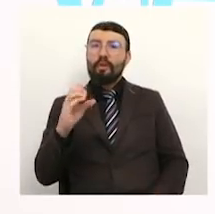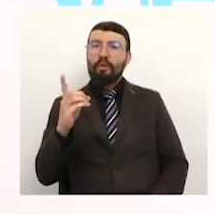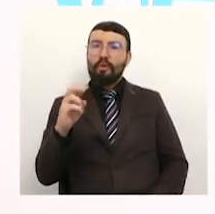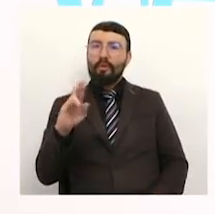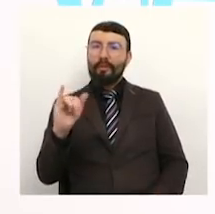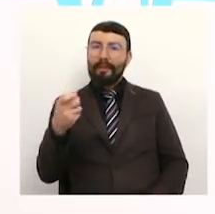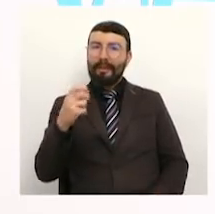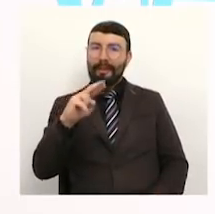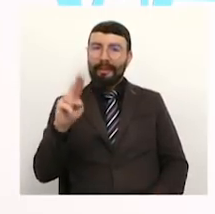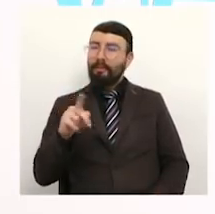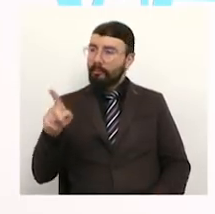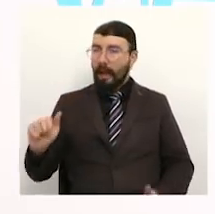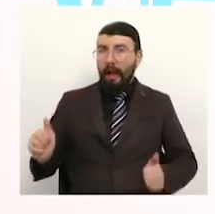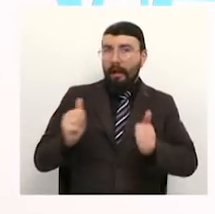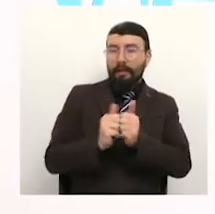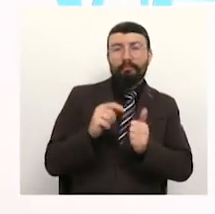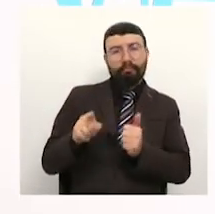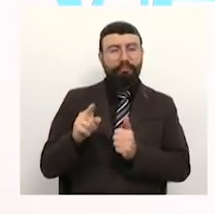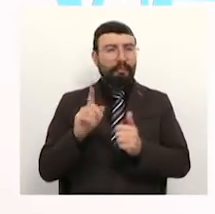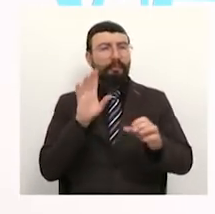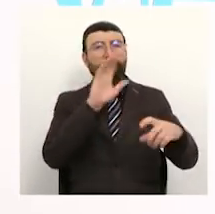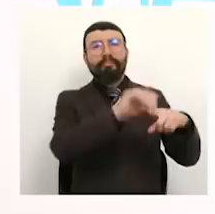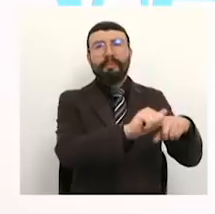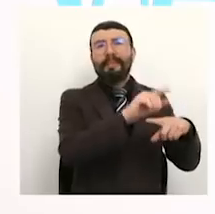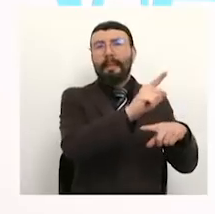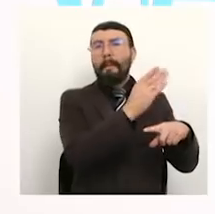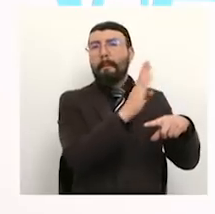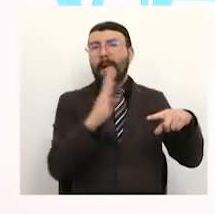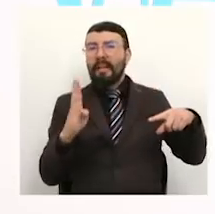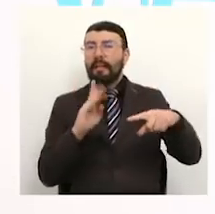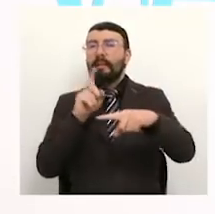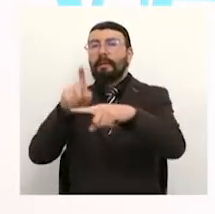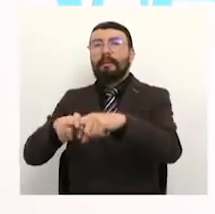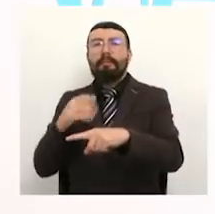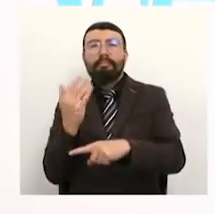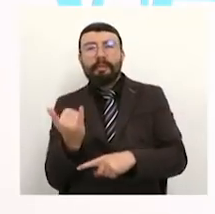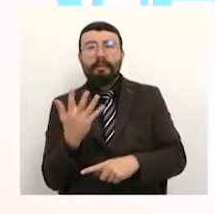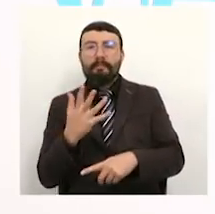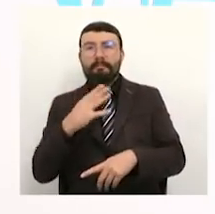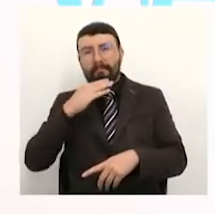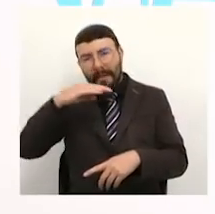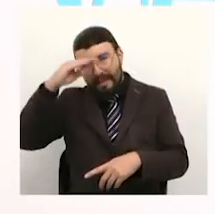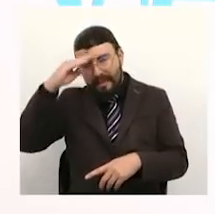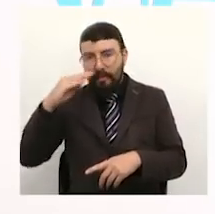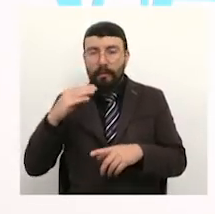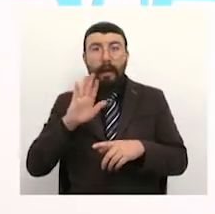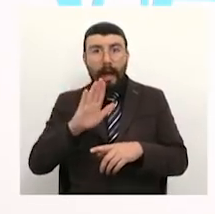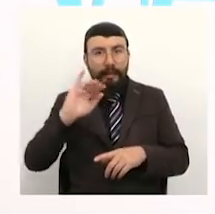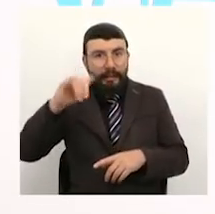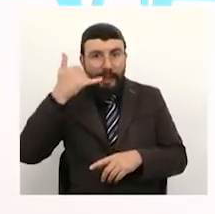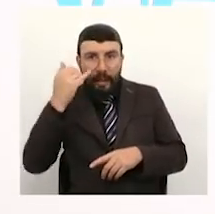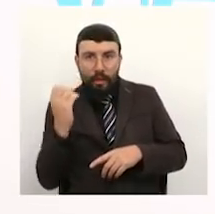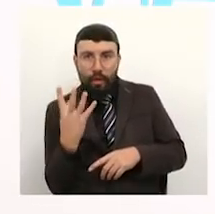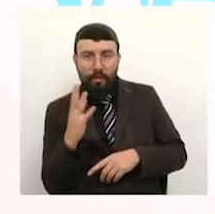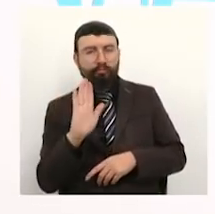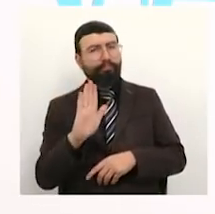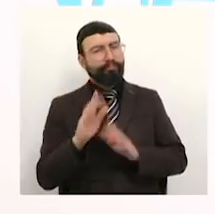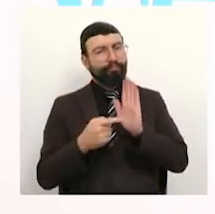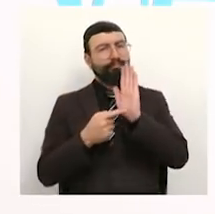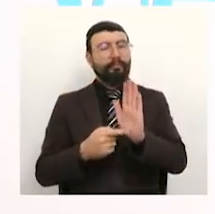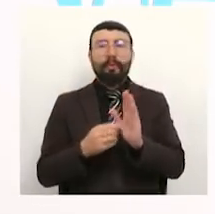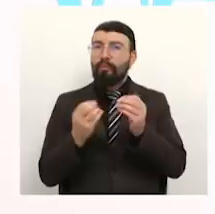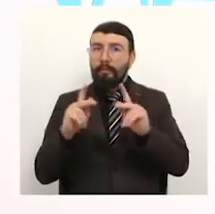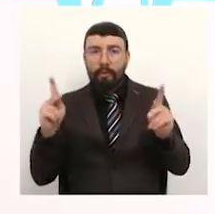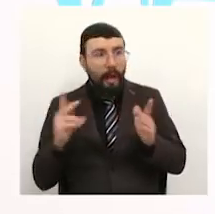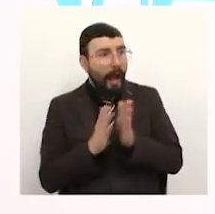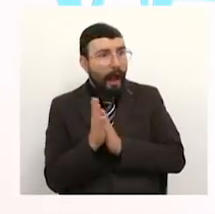nos apoyan la consulta nosotros en barranquilla en medellín y ahí van a tener sus teléfonos más adelante porque hay muchas personas en